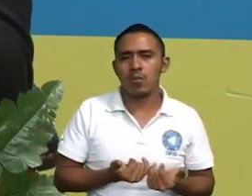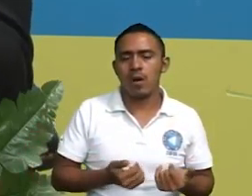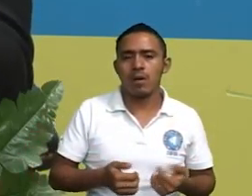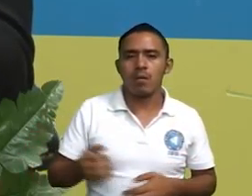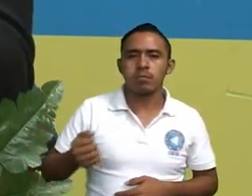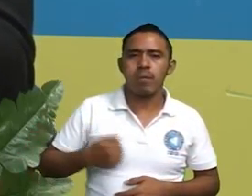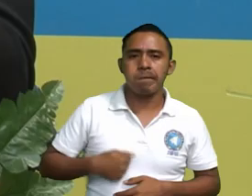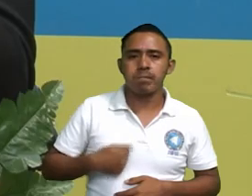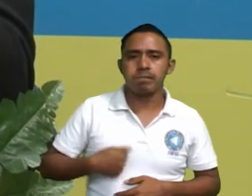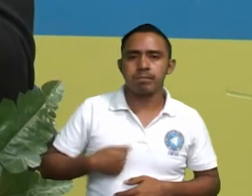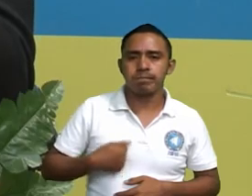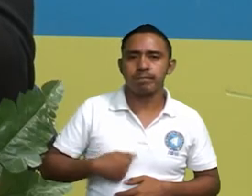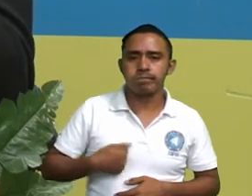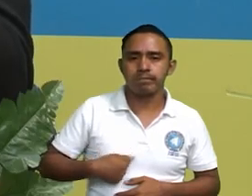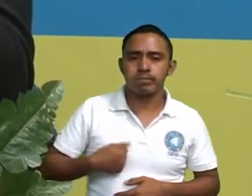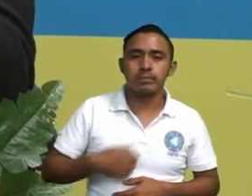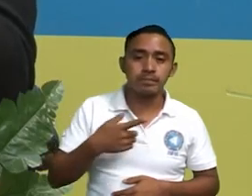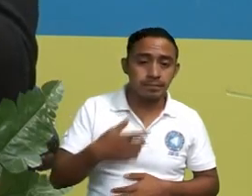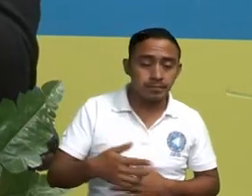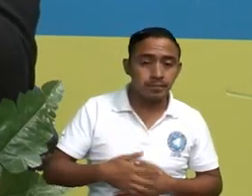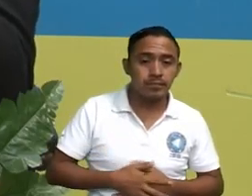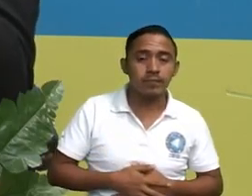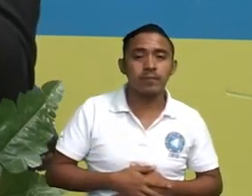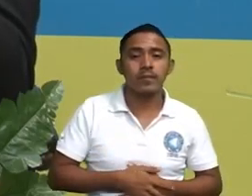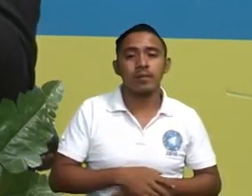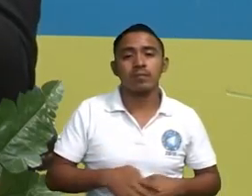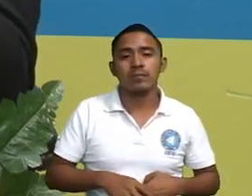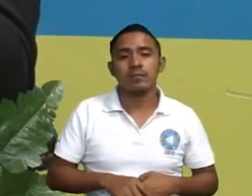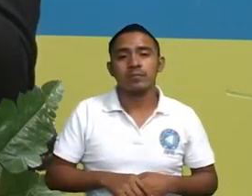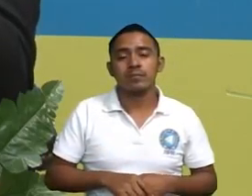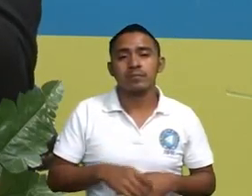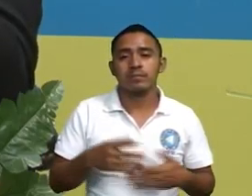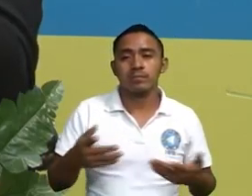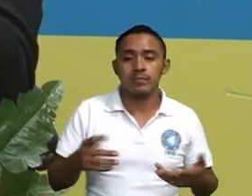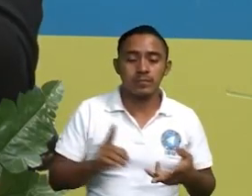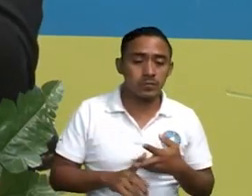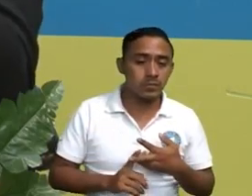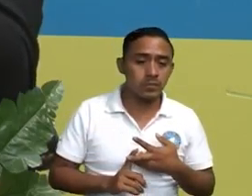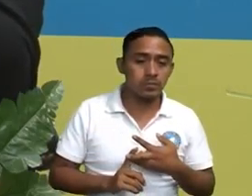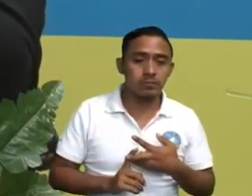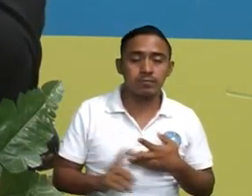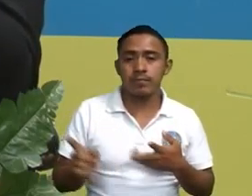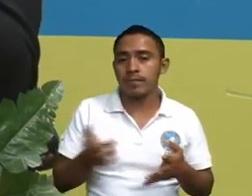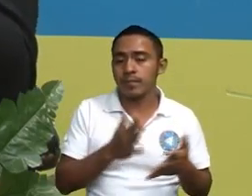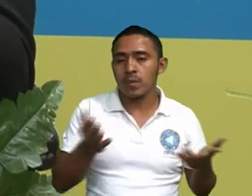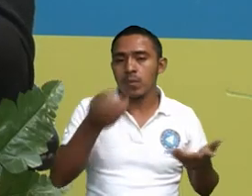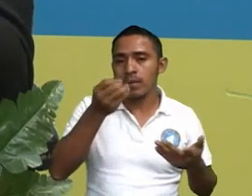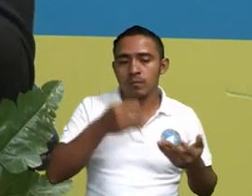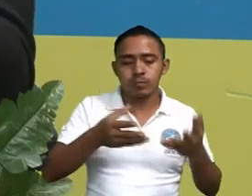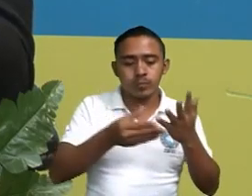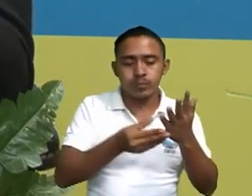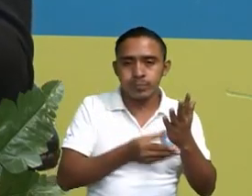súbita, ¿verdad? Con el antecedente de la ingesta previa de alimentos grasos, se asocia, se puede asociar hasta